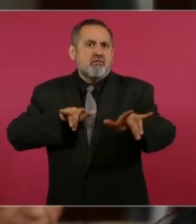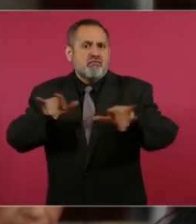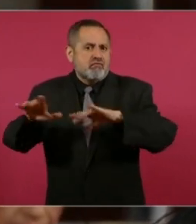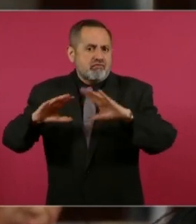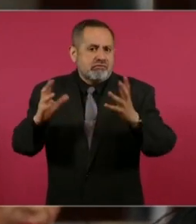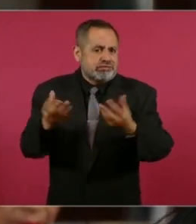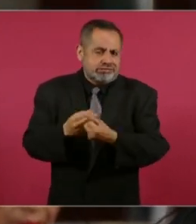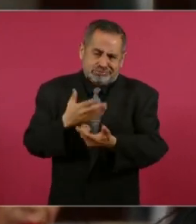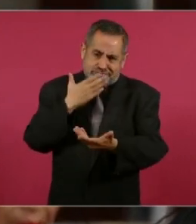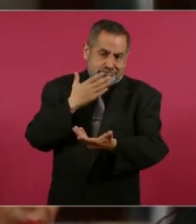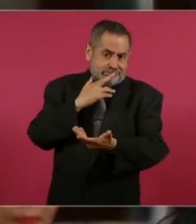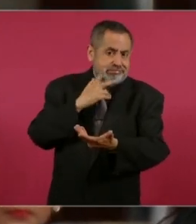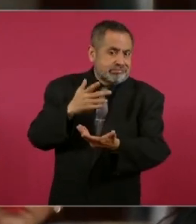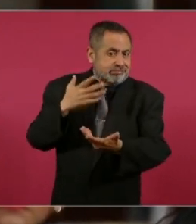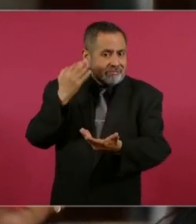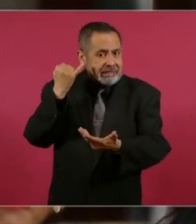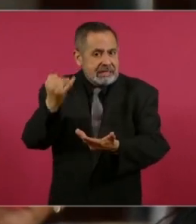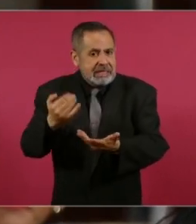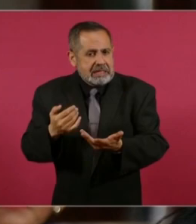Quisiera saber esto y